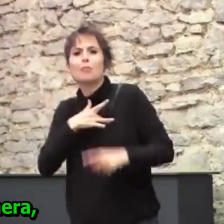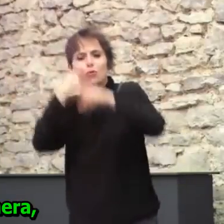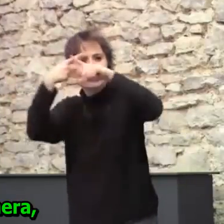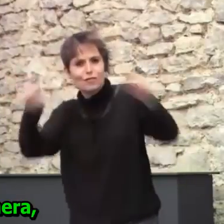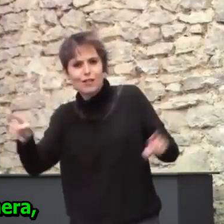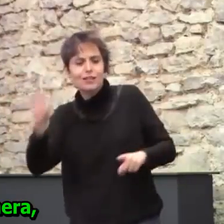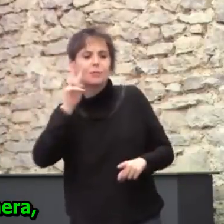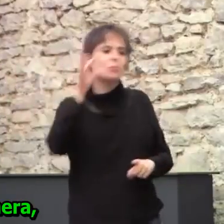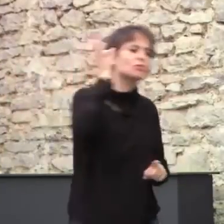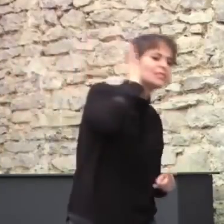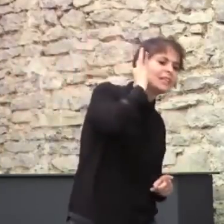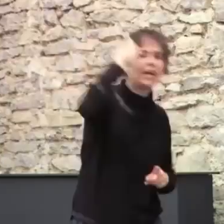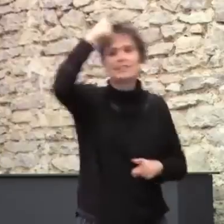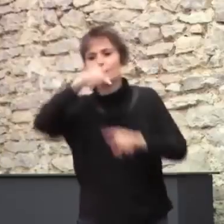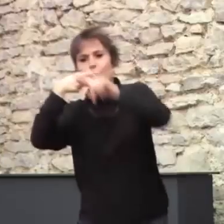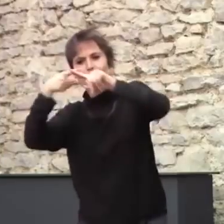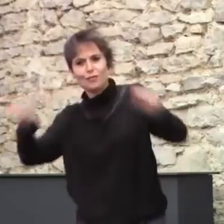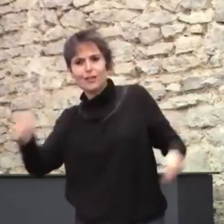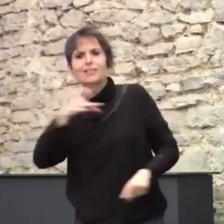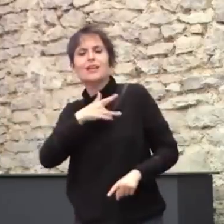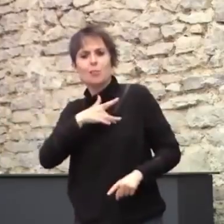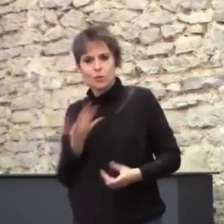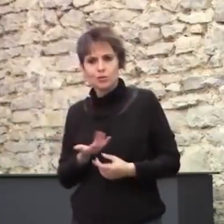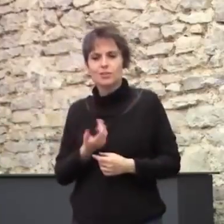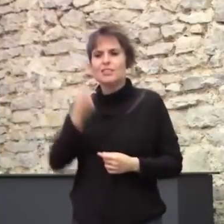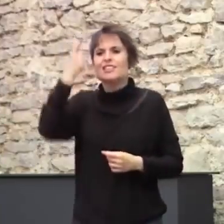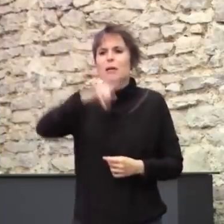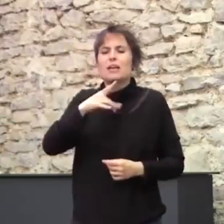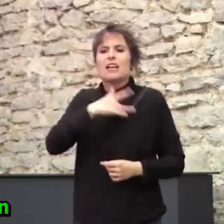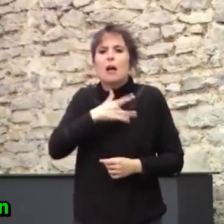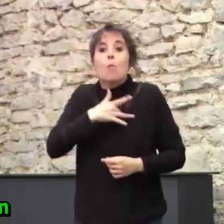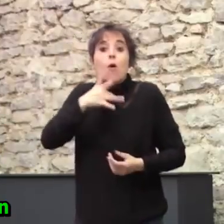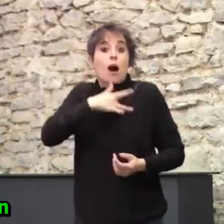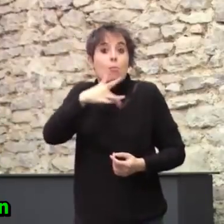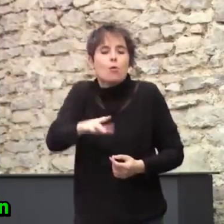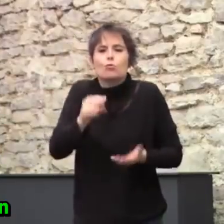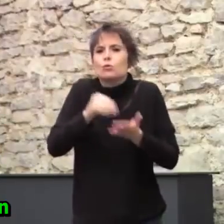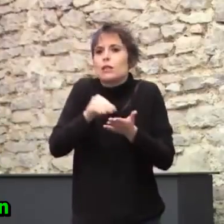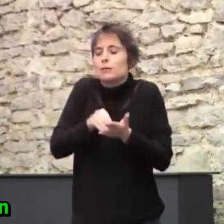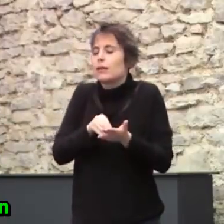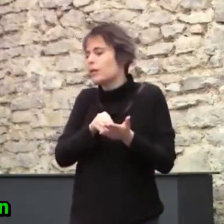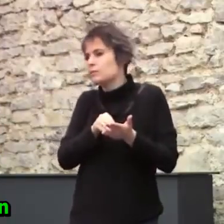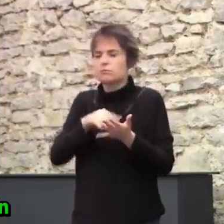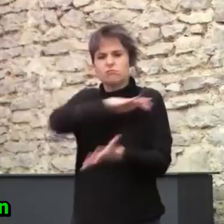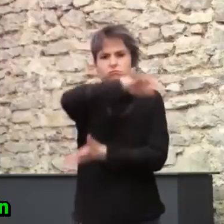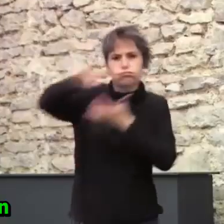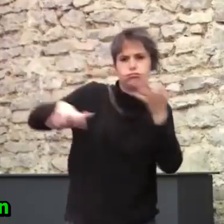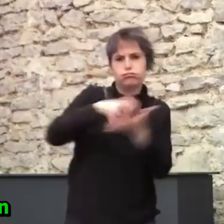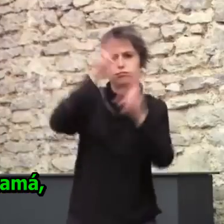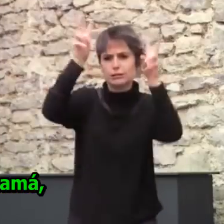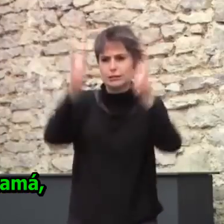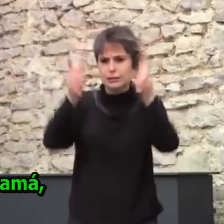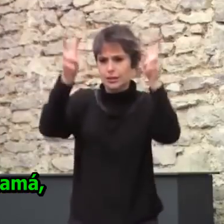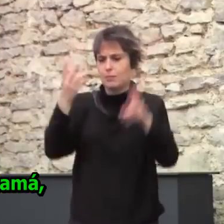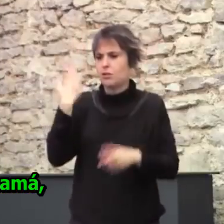vivimos de diferente manera? Y también, bueno, ¿por qué es un tema tan complejo y tan conflictivo? A mí me llamaba mucho la atención, por